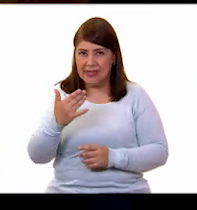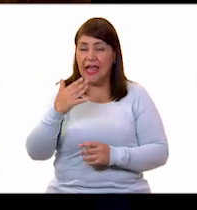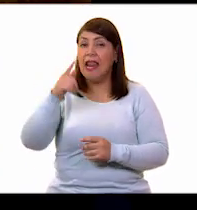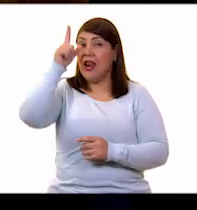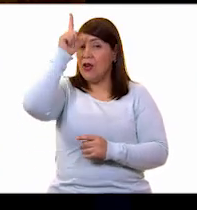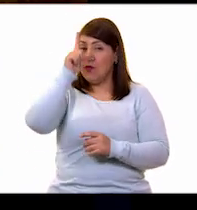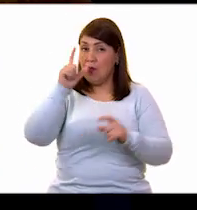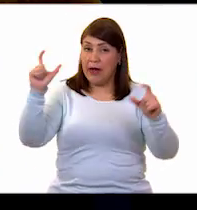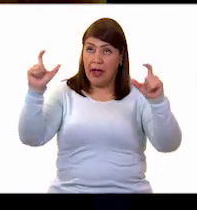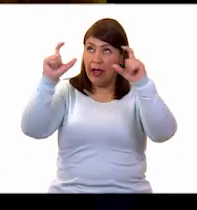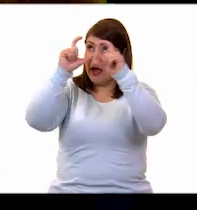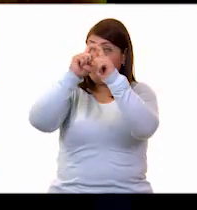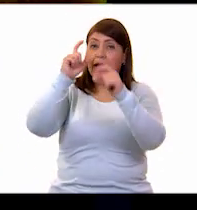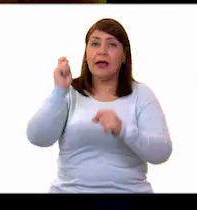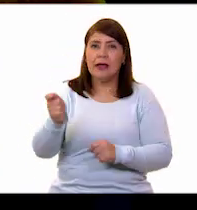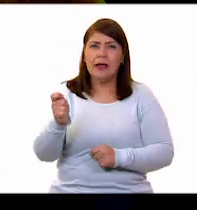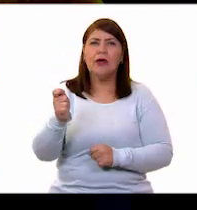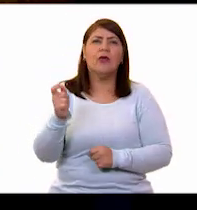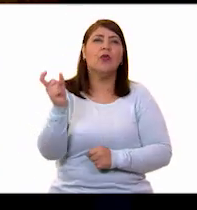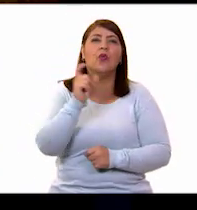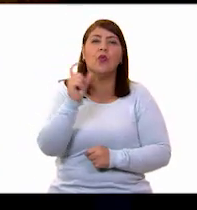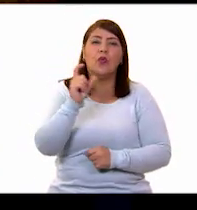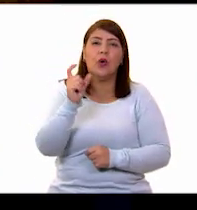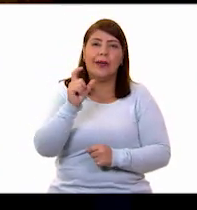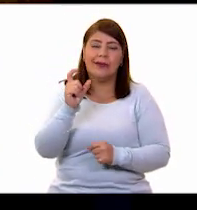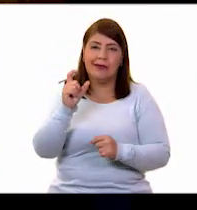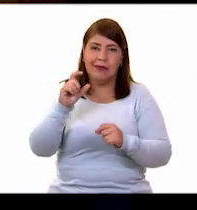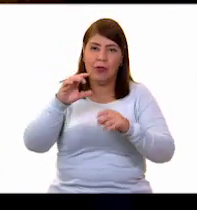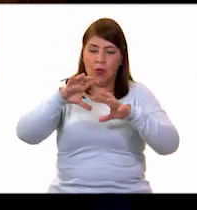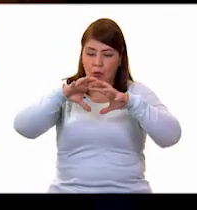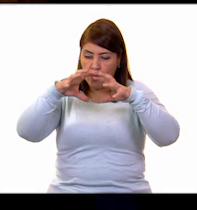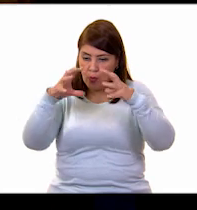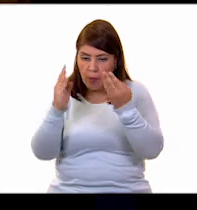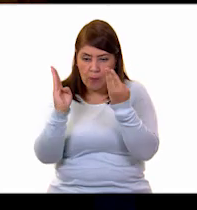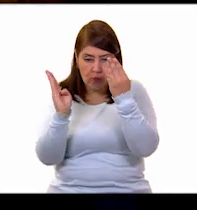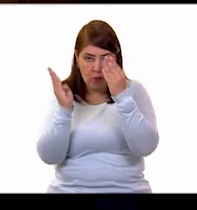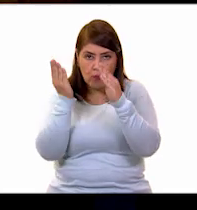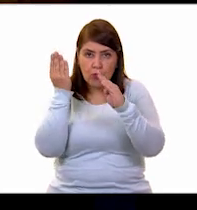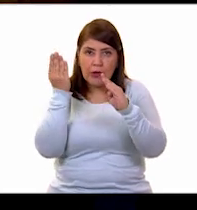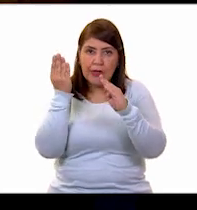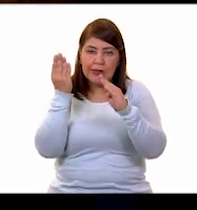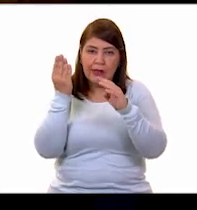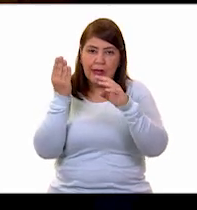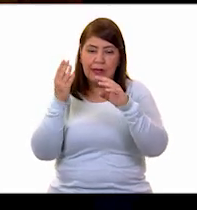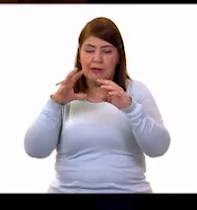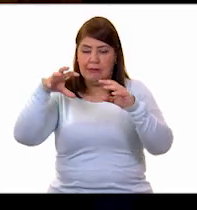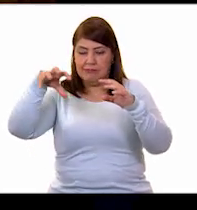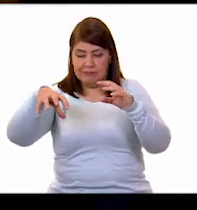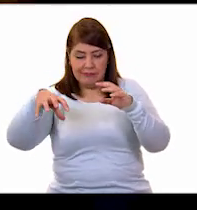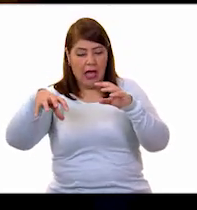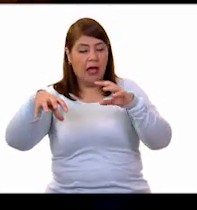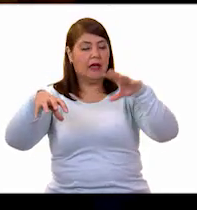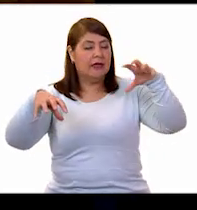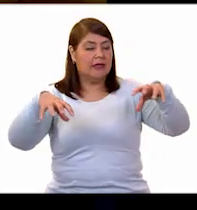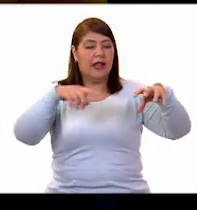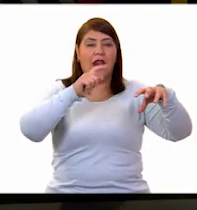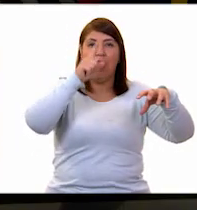lunar es cuando la Tierra se encuentra entre el Sol y la